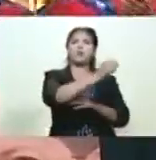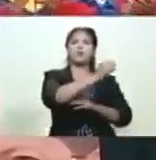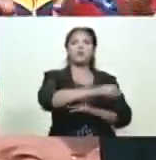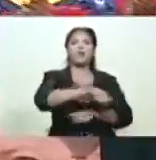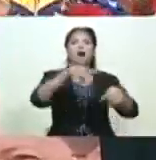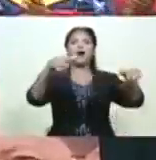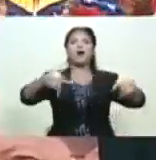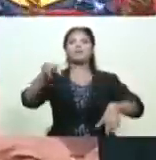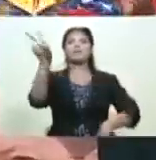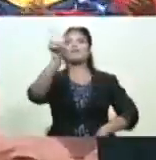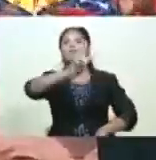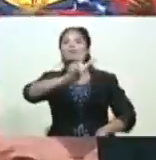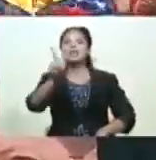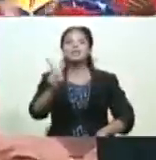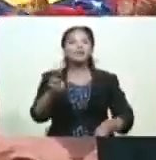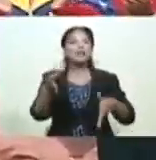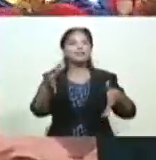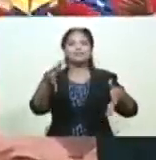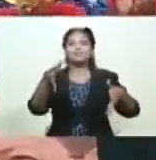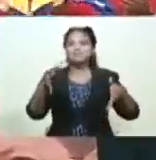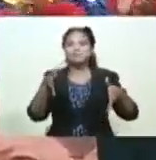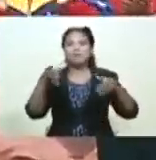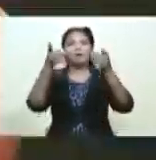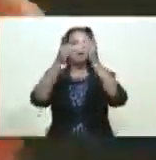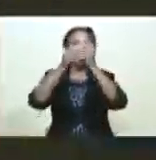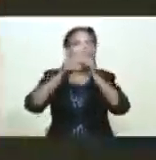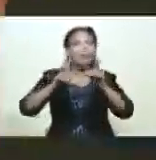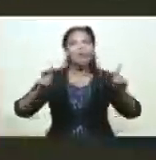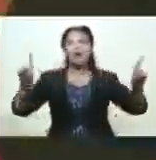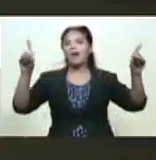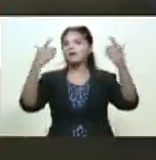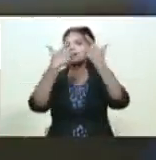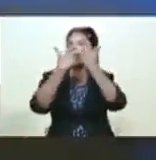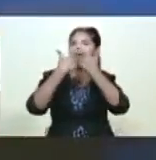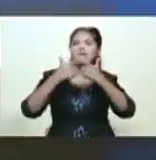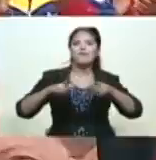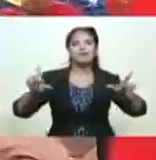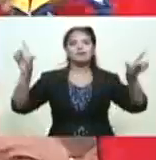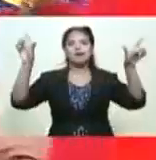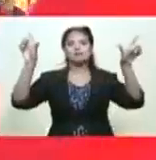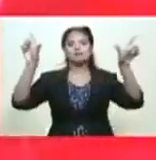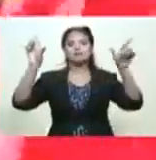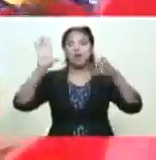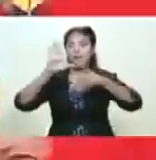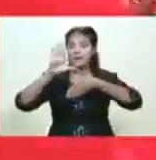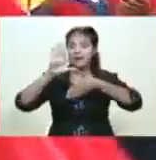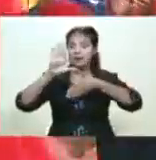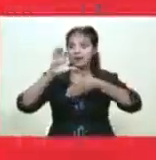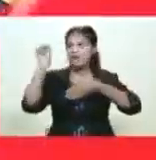Venezuela tiene la medalla de oro de la democracia y la libertad americana.